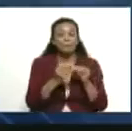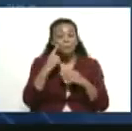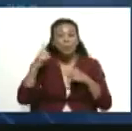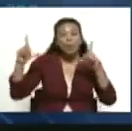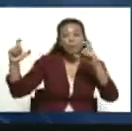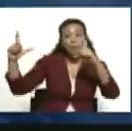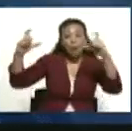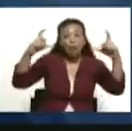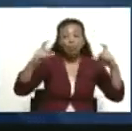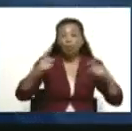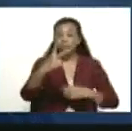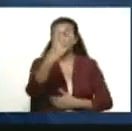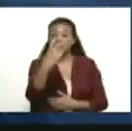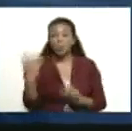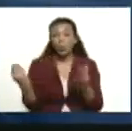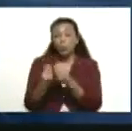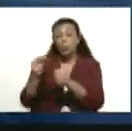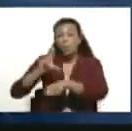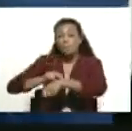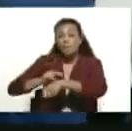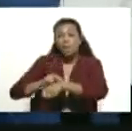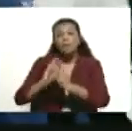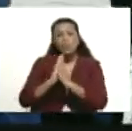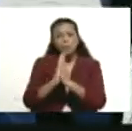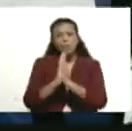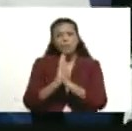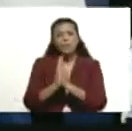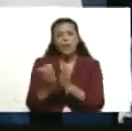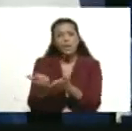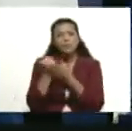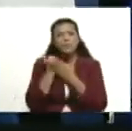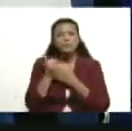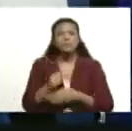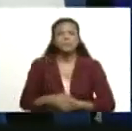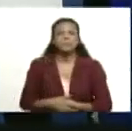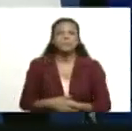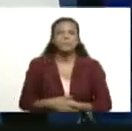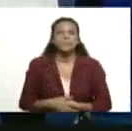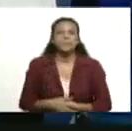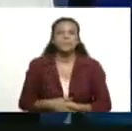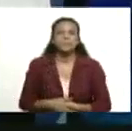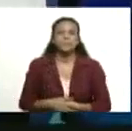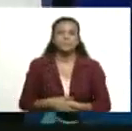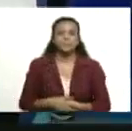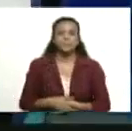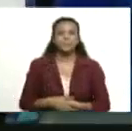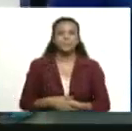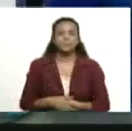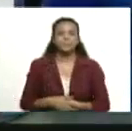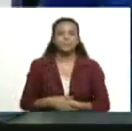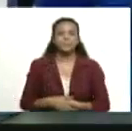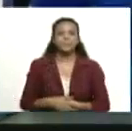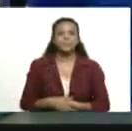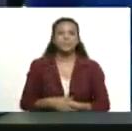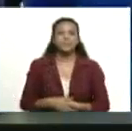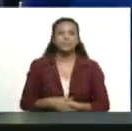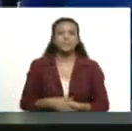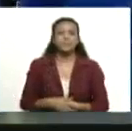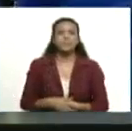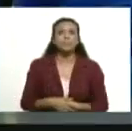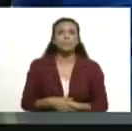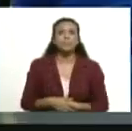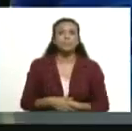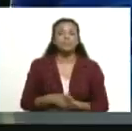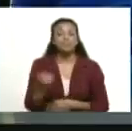foto, ven, con la doctora Ceprún. Ayúdame aquí un momentico, Márquez, mira, yo encargo hay a Márquez. Hay una anécdota. ¿Te conoce a Jorge Márquez? Hay dime. Una anécdota de